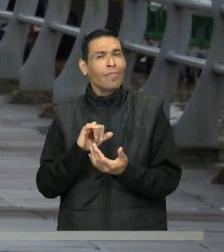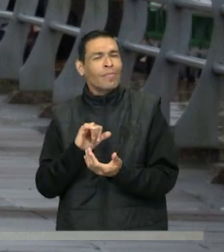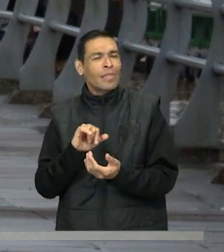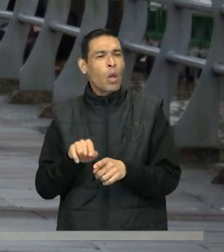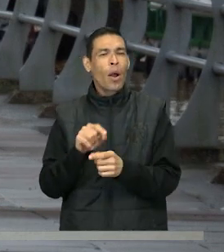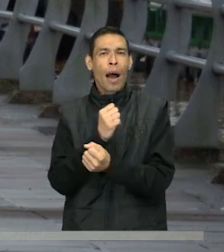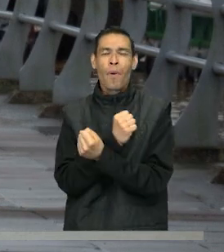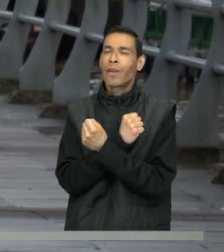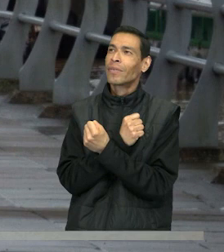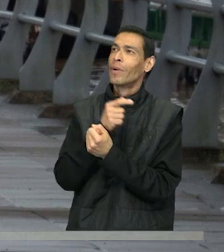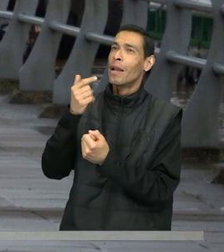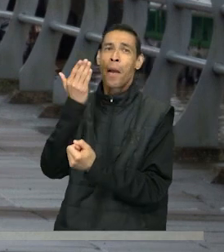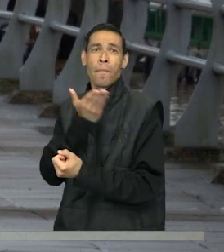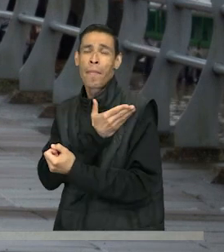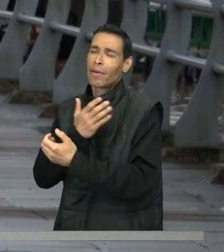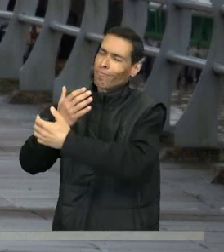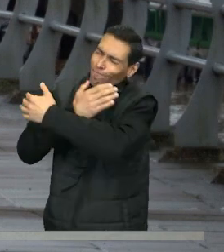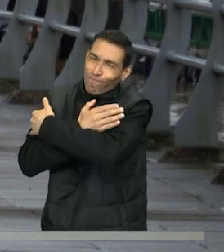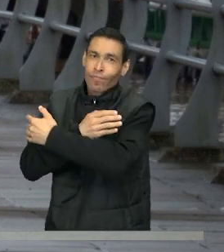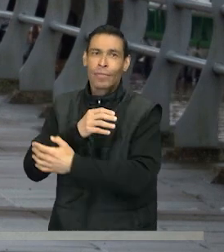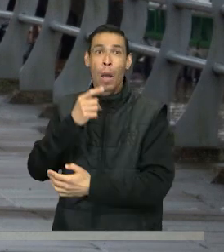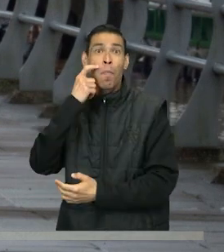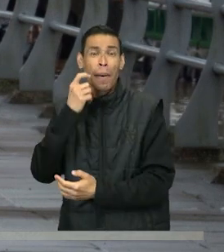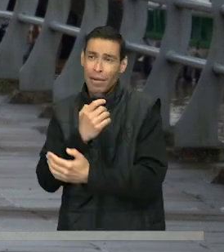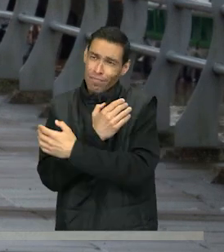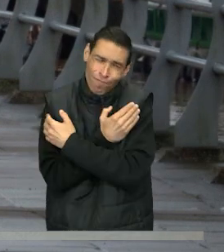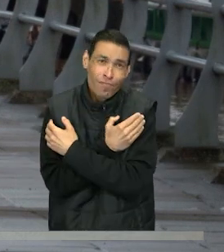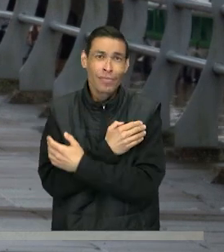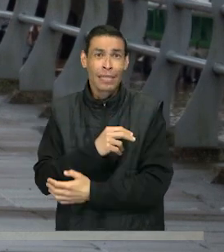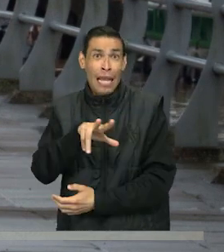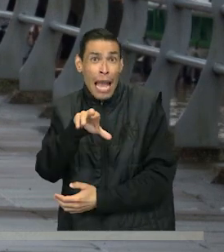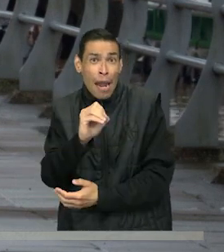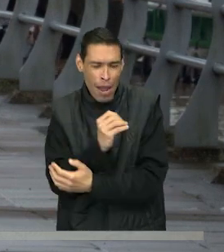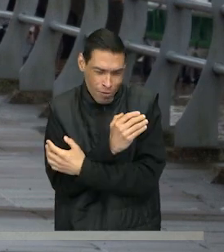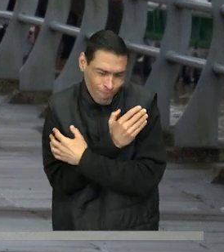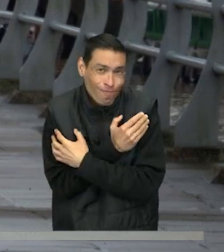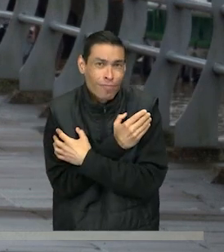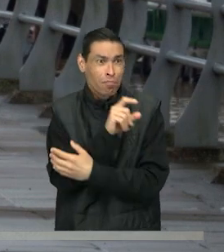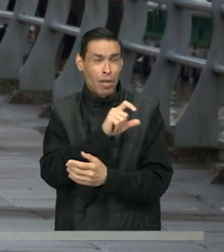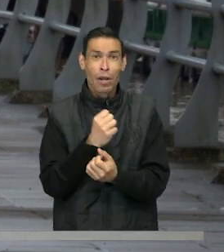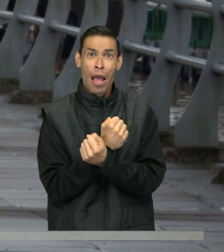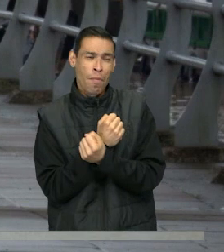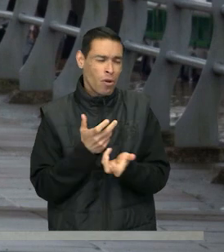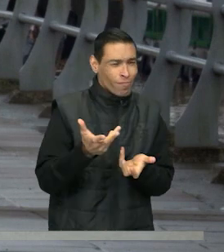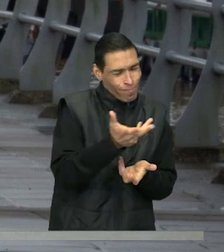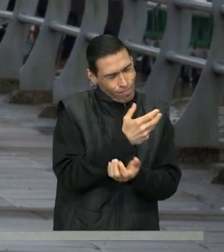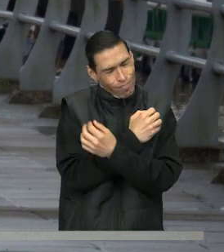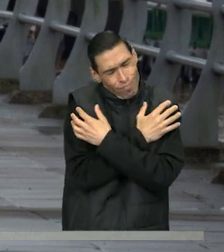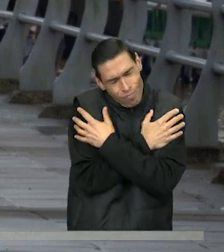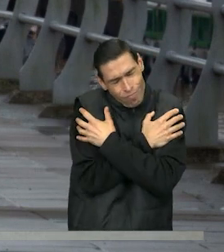cuando abrazas a tu papá, cuando abrazas a tu hermano, a la gente que amas, o cuando haces algo que te